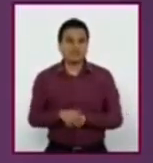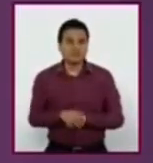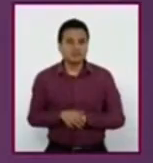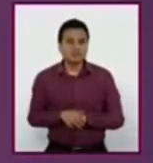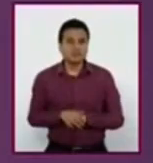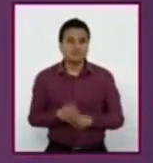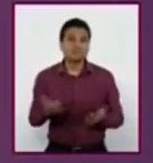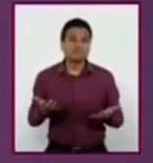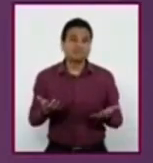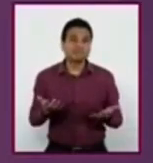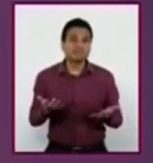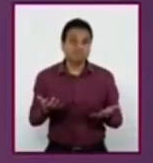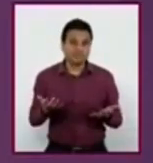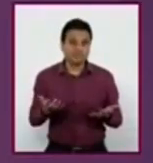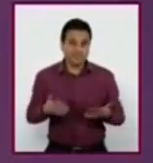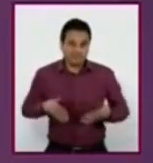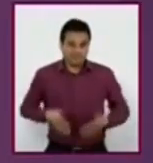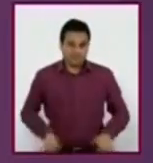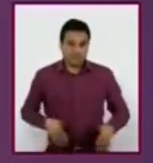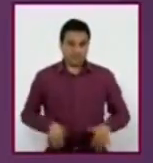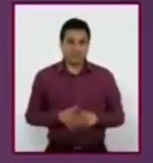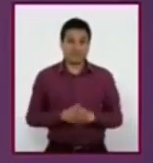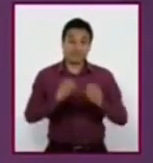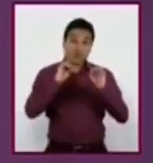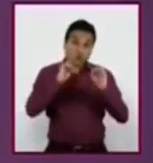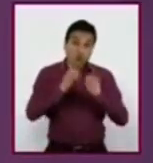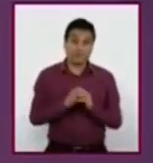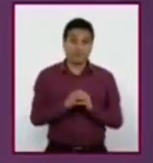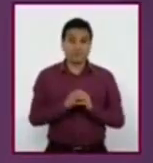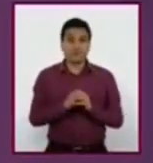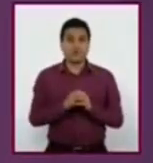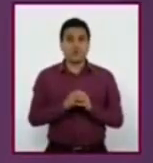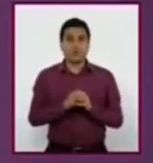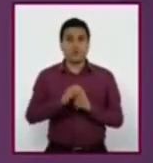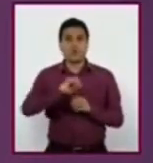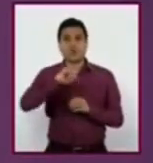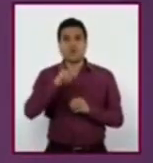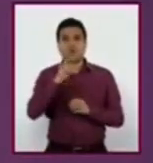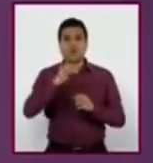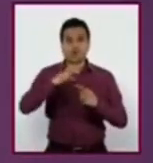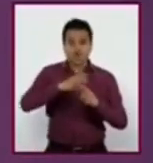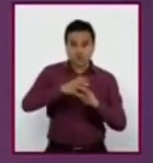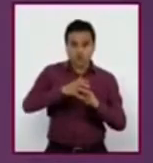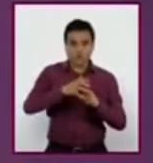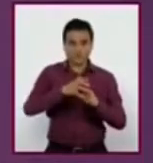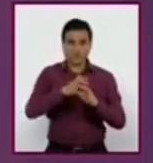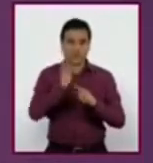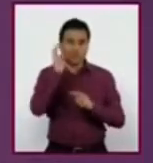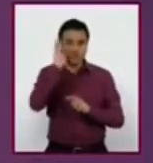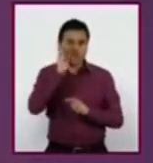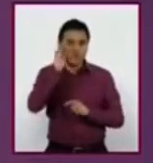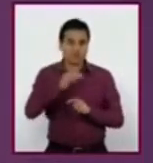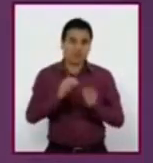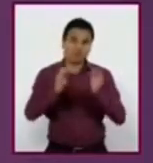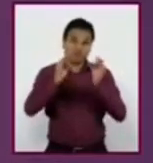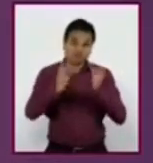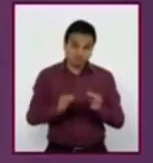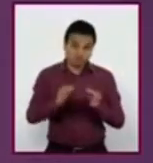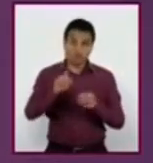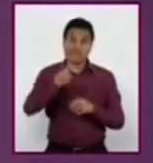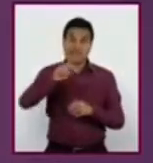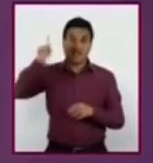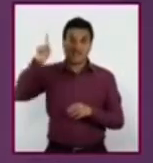palabra se refiere a una falda. O para pedir un jugo de toronja en España tendrías que pedir un zumo de pomelo